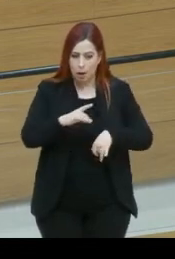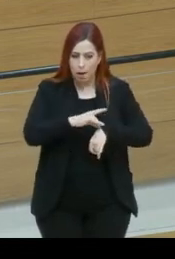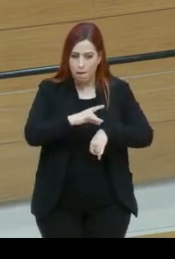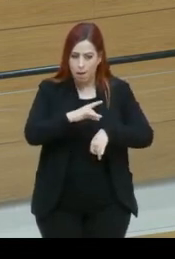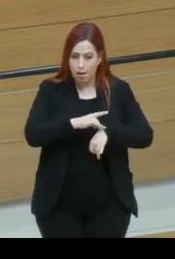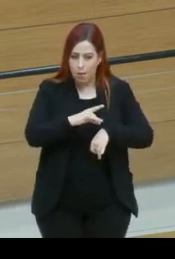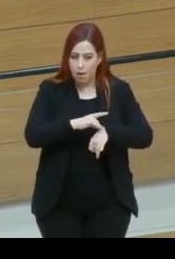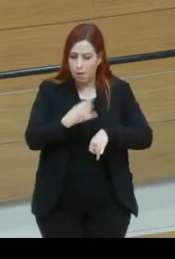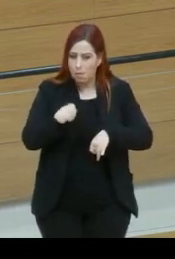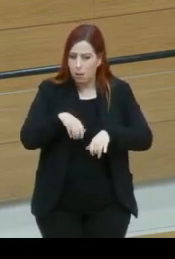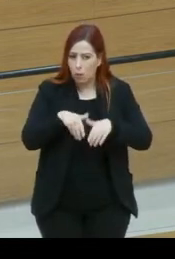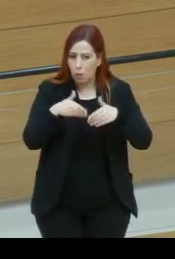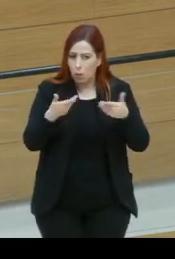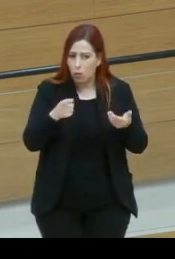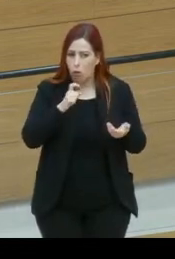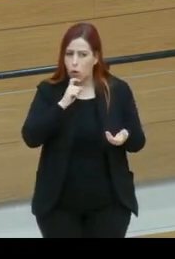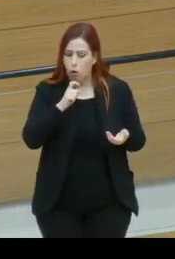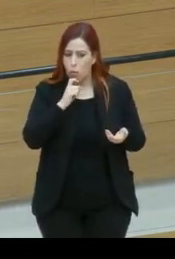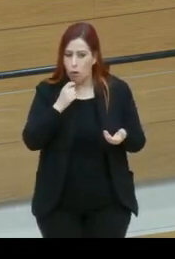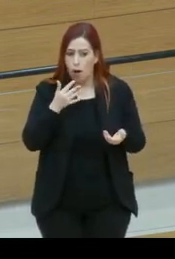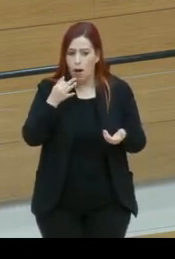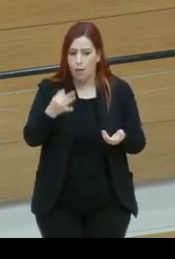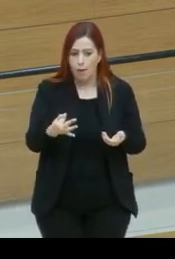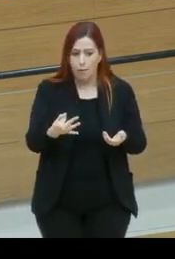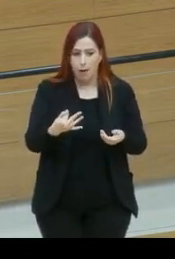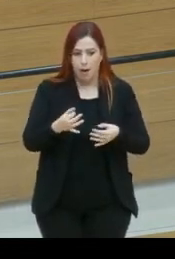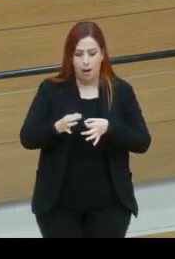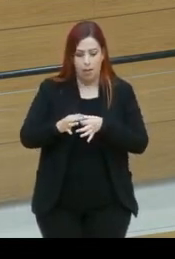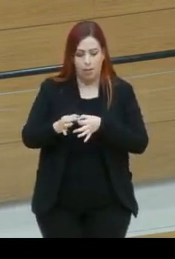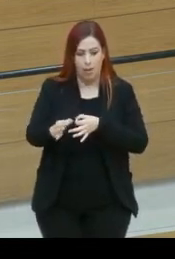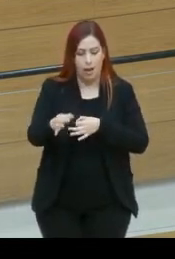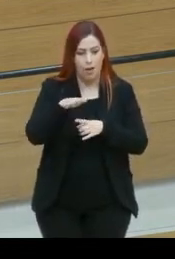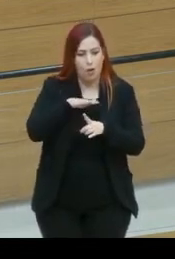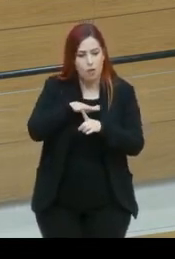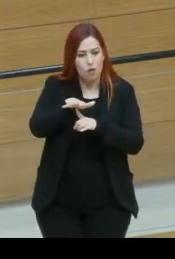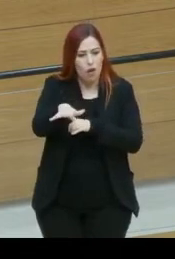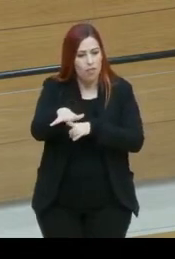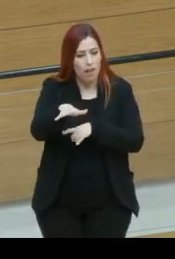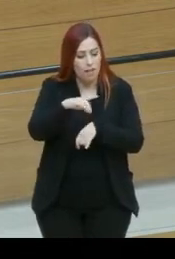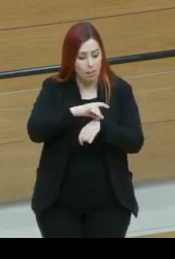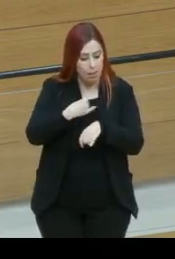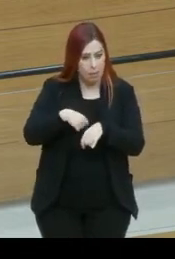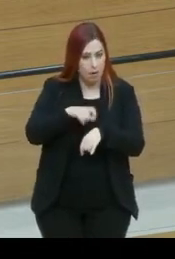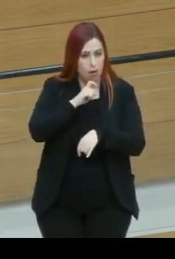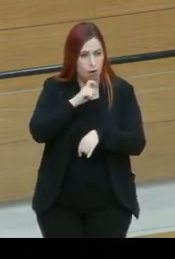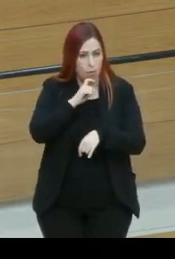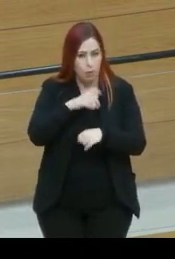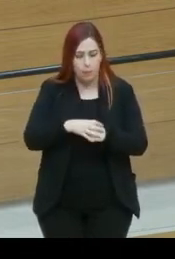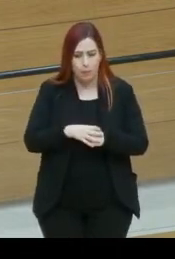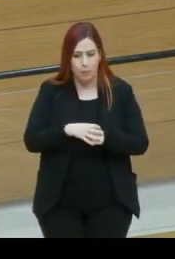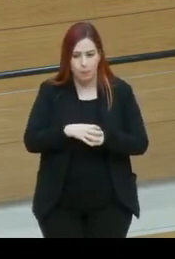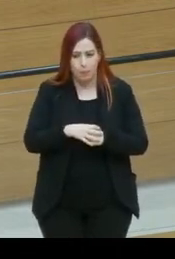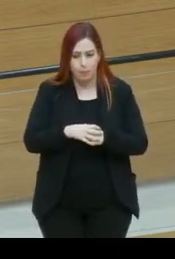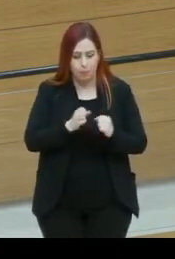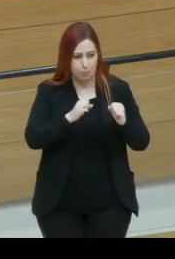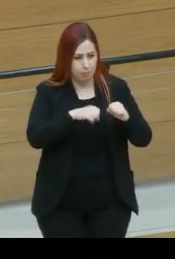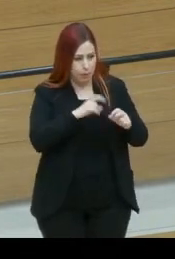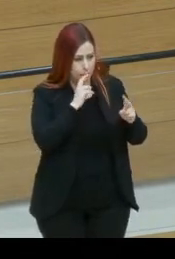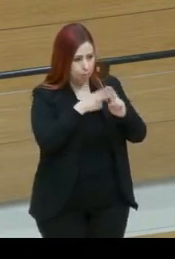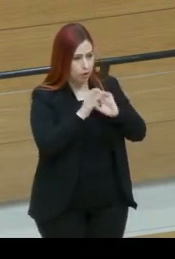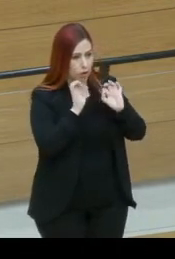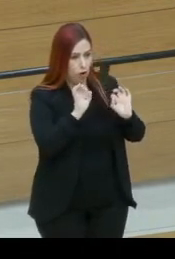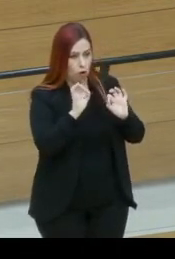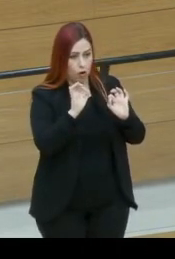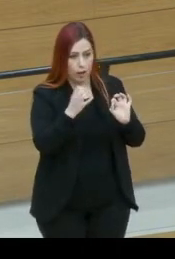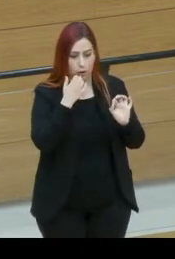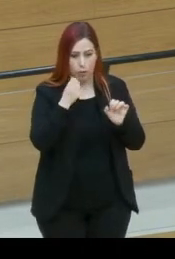enfermedades y de qué manera influyen en el día a día de una persona normal? Vale. En concreto, si